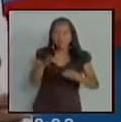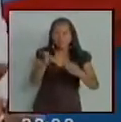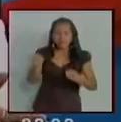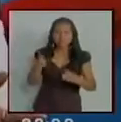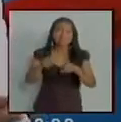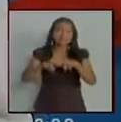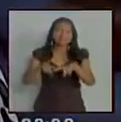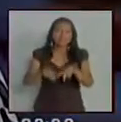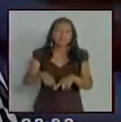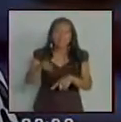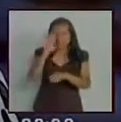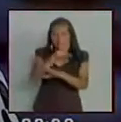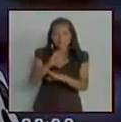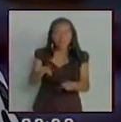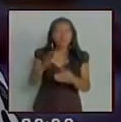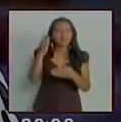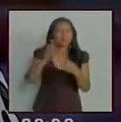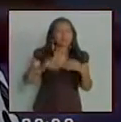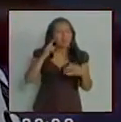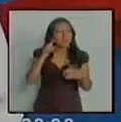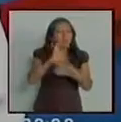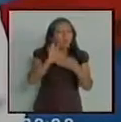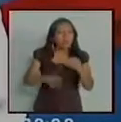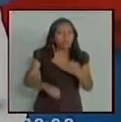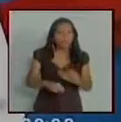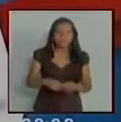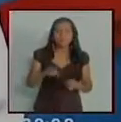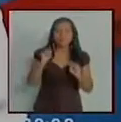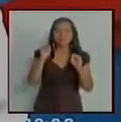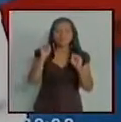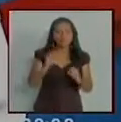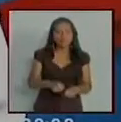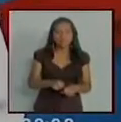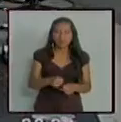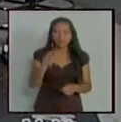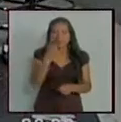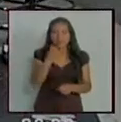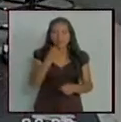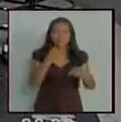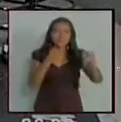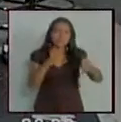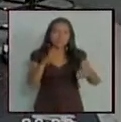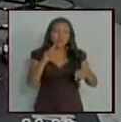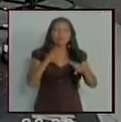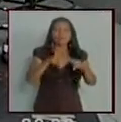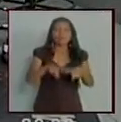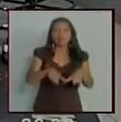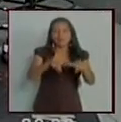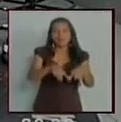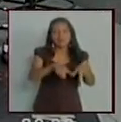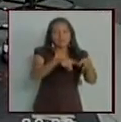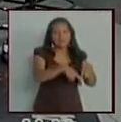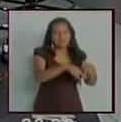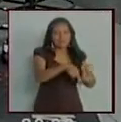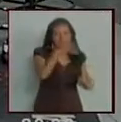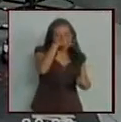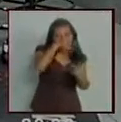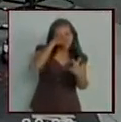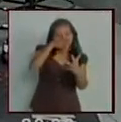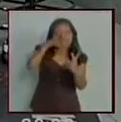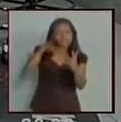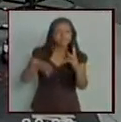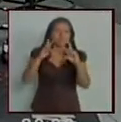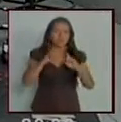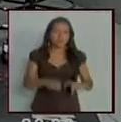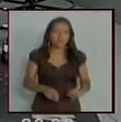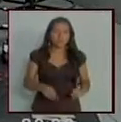pérdida podemos oralizarlo o también podemos empezar con la lengua de señas. Bueno, somos una sociedad donde definitivamente hasta para